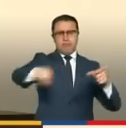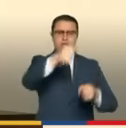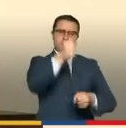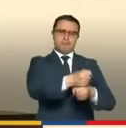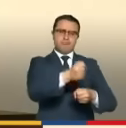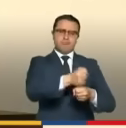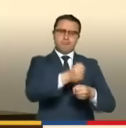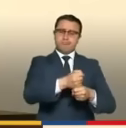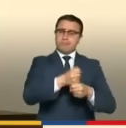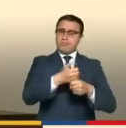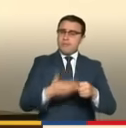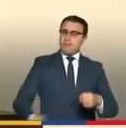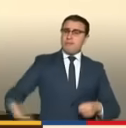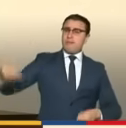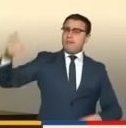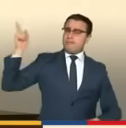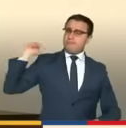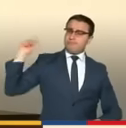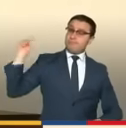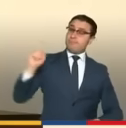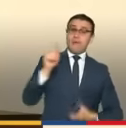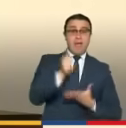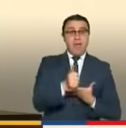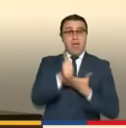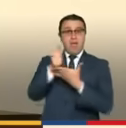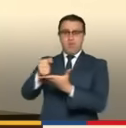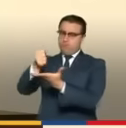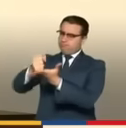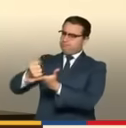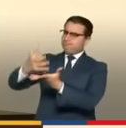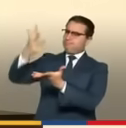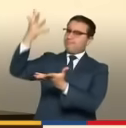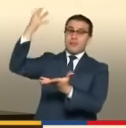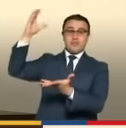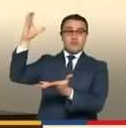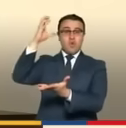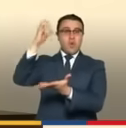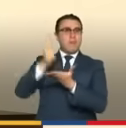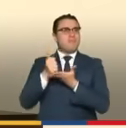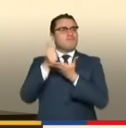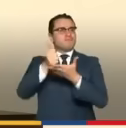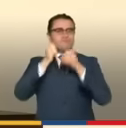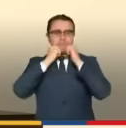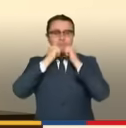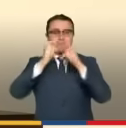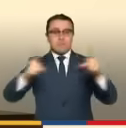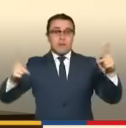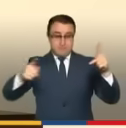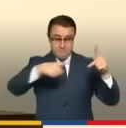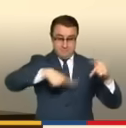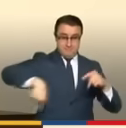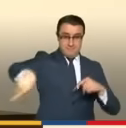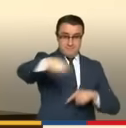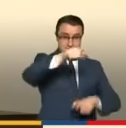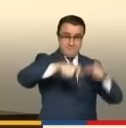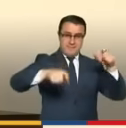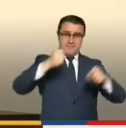riqueza de una nación y en el fondo de la humanidad, darle ese derecho de vivir